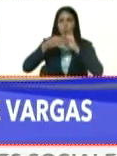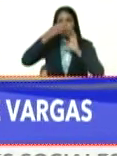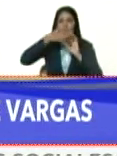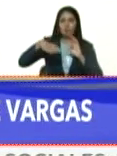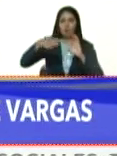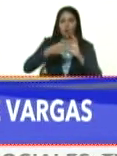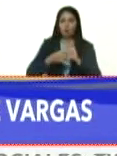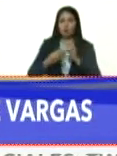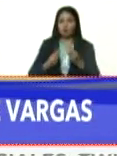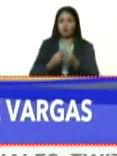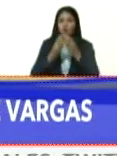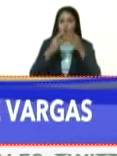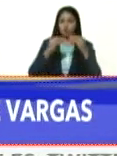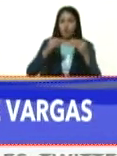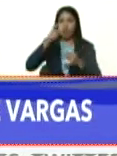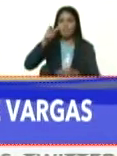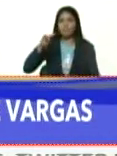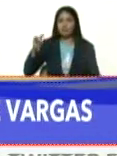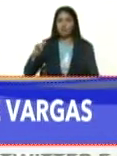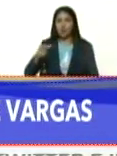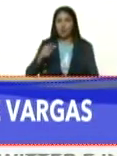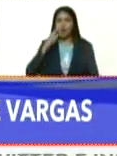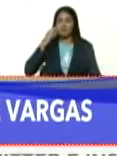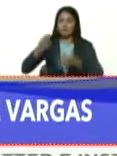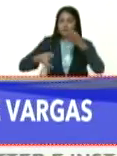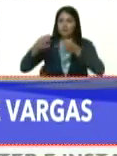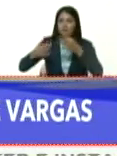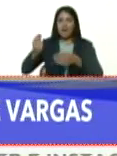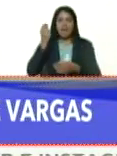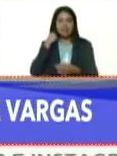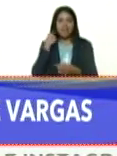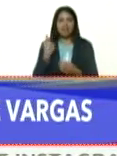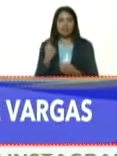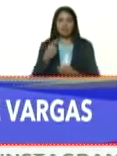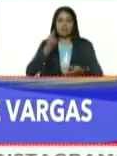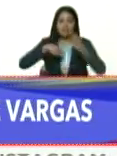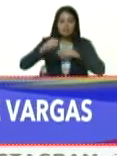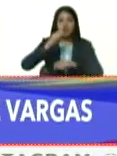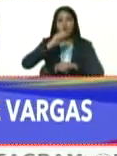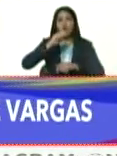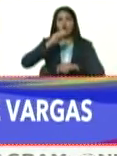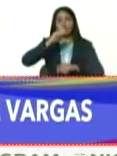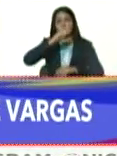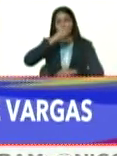a todas las instituciones, señor Fiscal General de la República, señor Defensor del Pueblo,